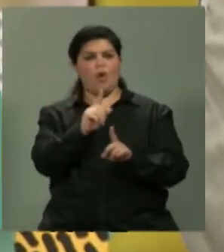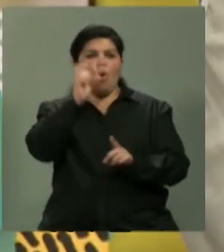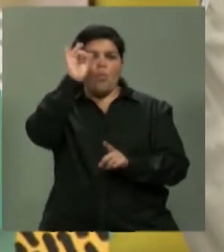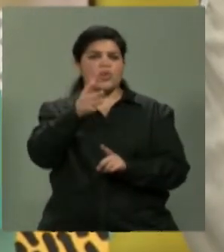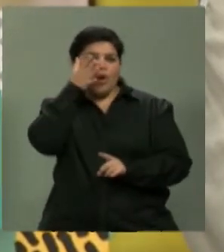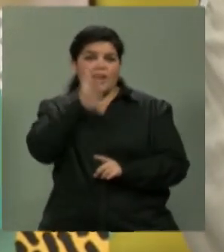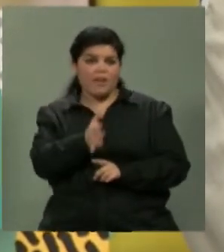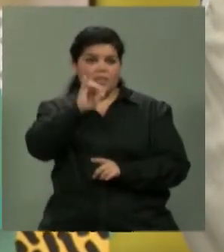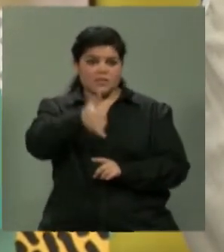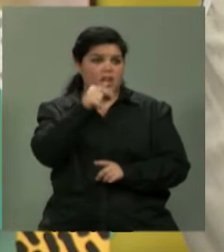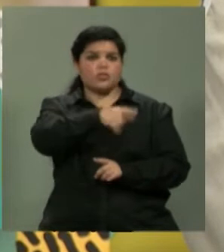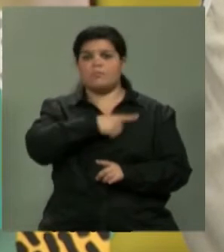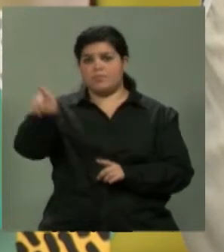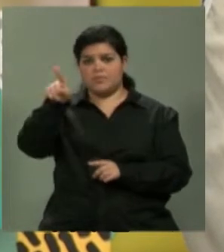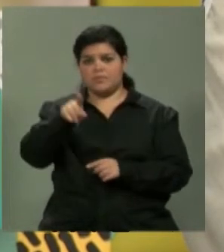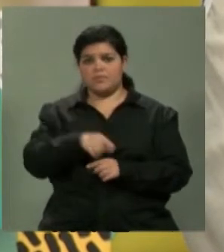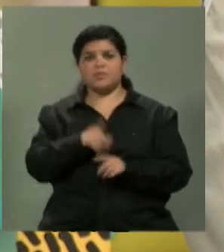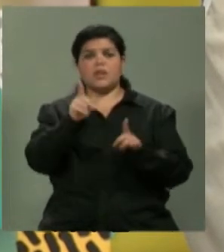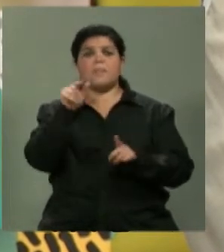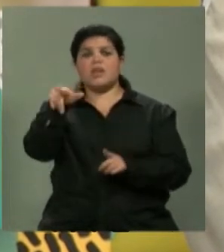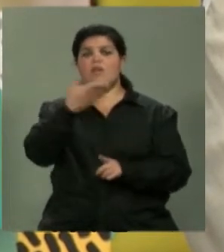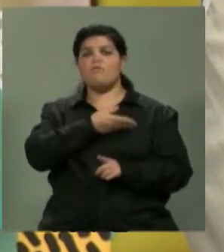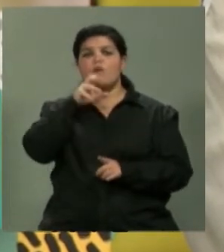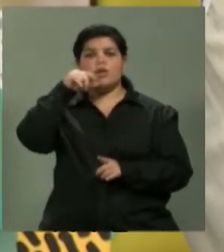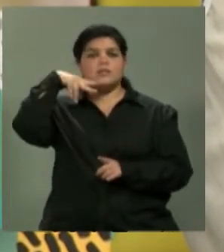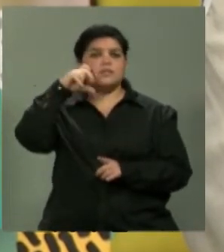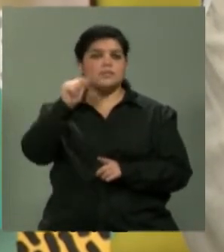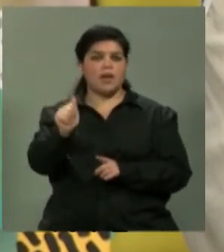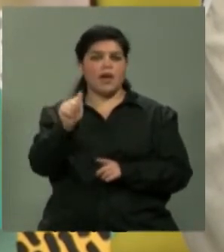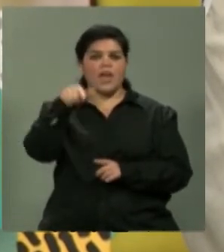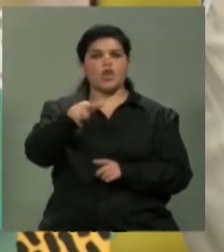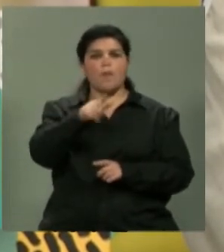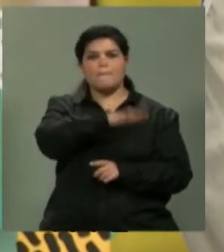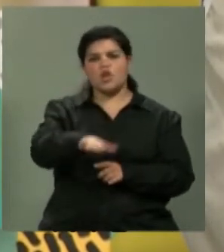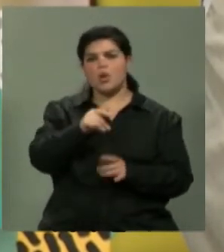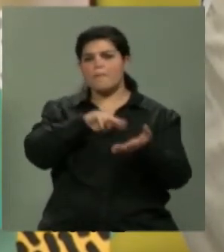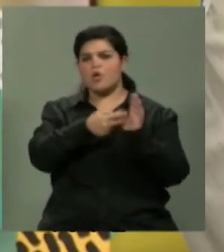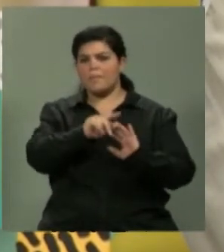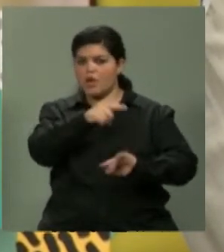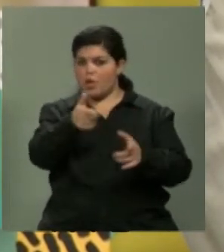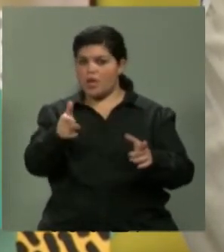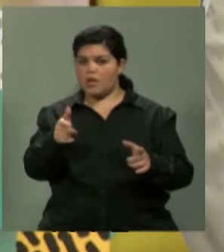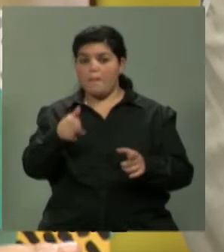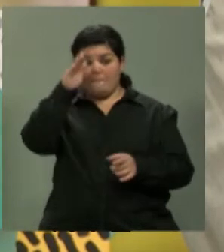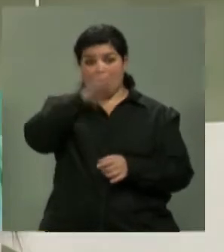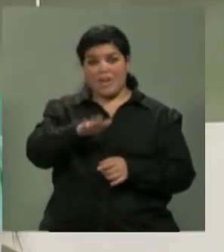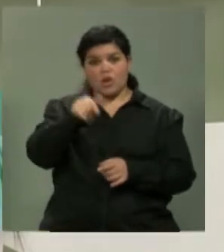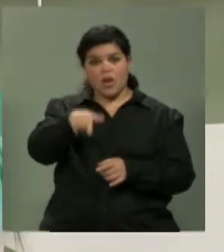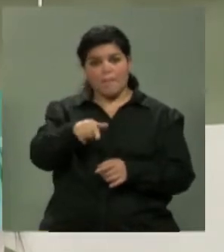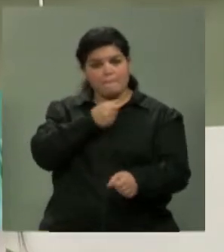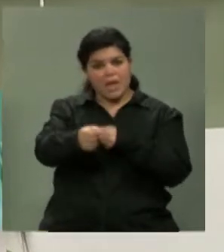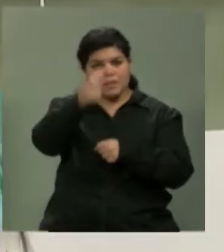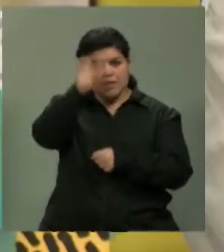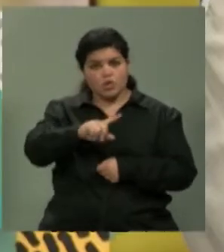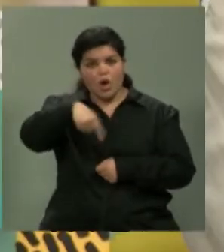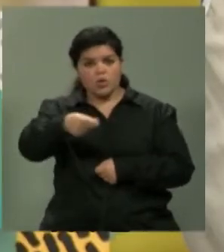en lo que mencionaba Florencia, creo, que los menores no son un problema. Un menor que mata a una persona, preguntarle a los familiares si no es un